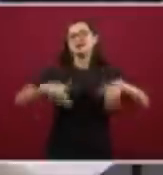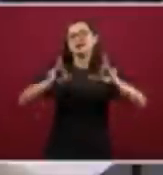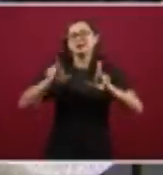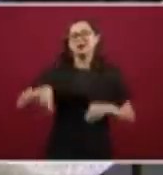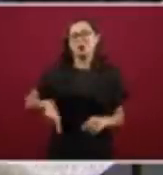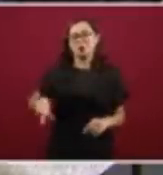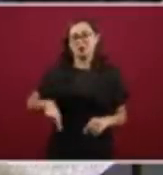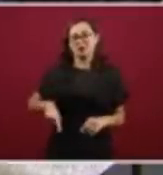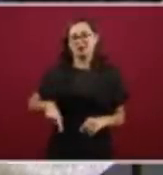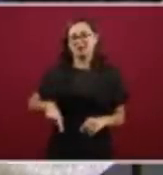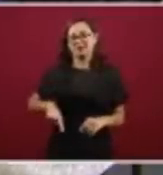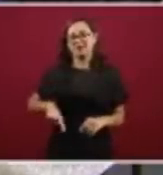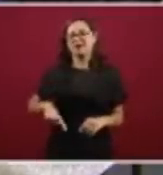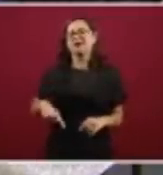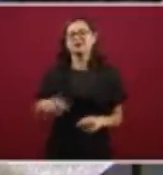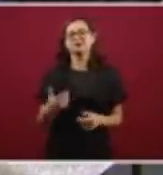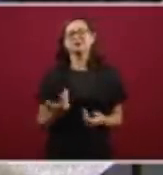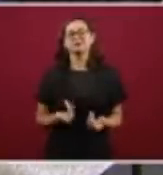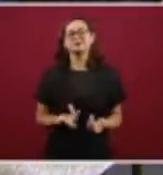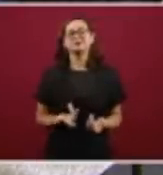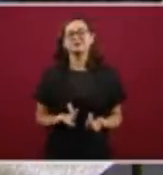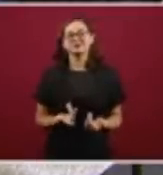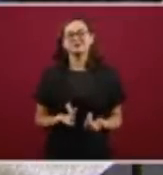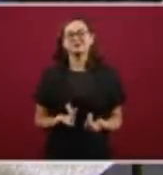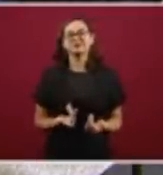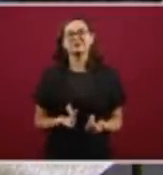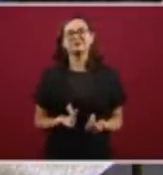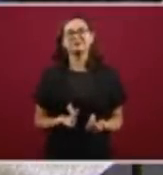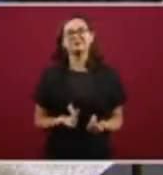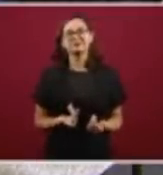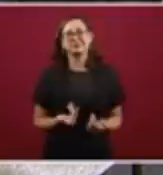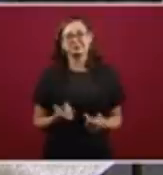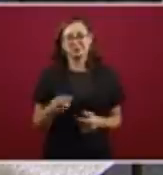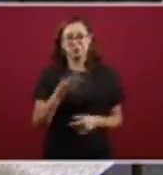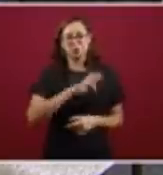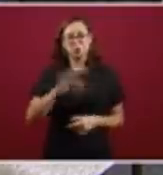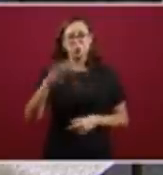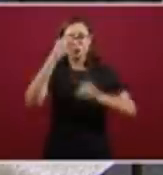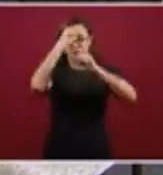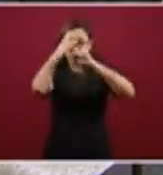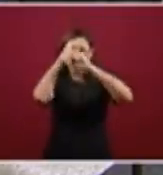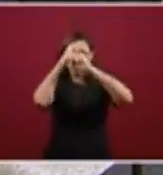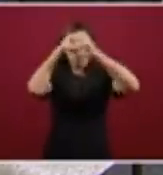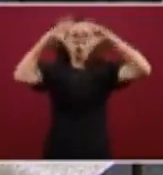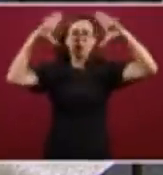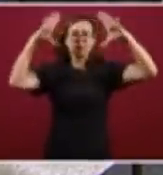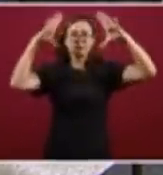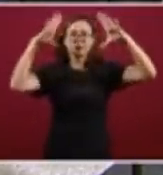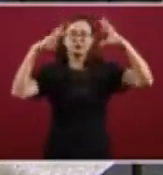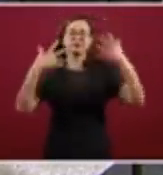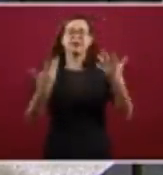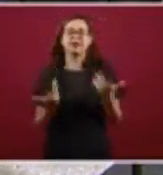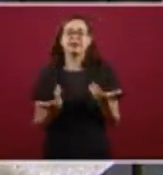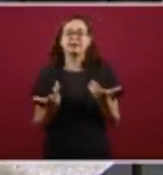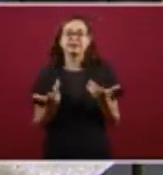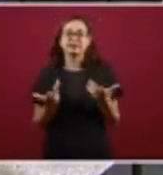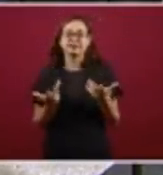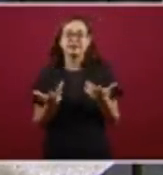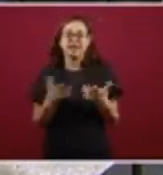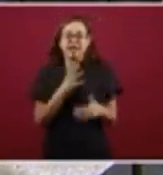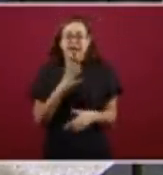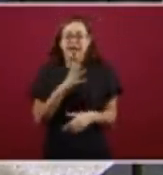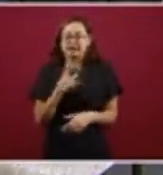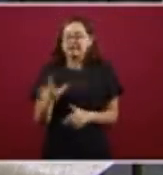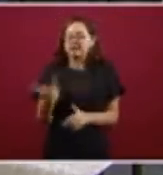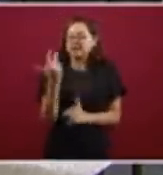O sea, para explicarlo desde el punto de vista territorial, son